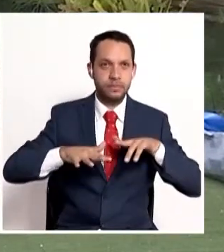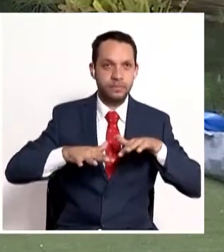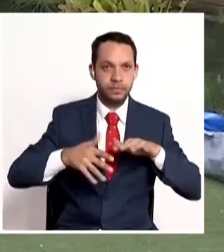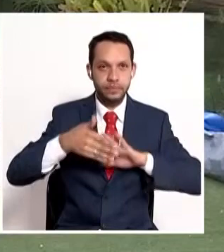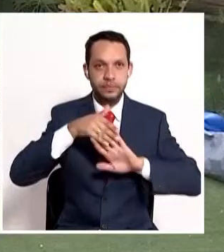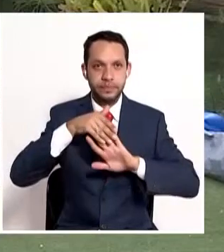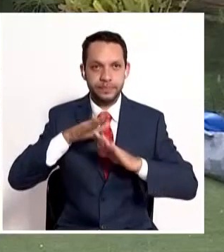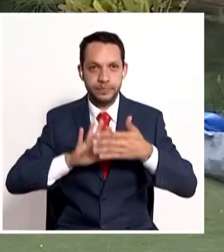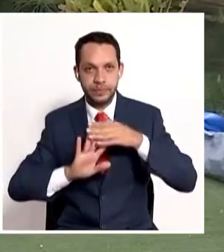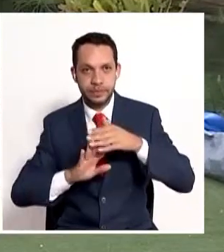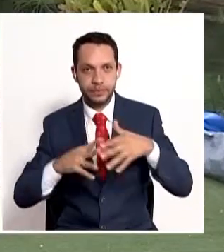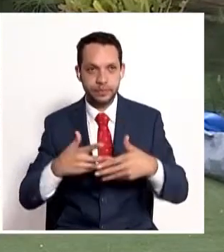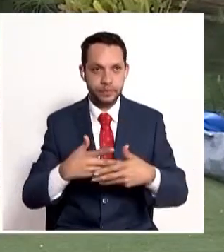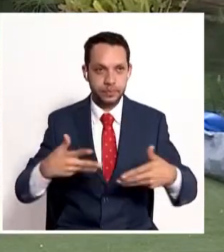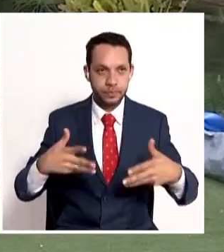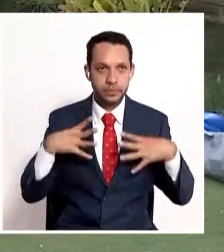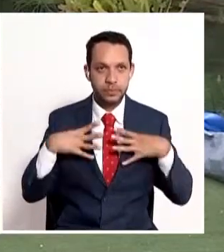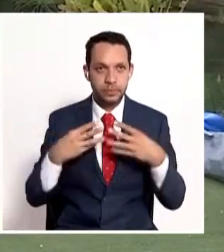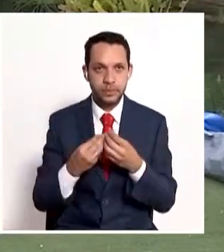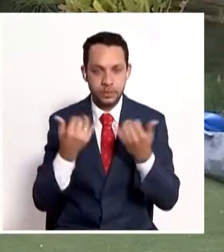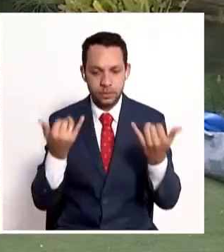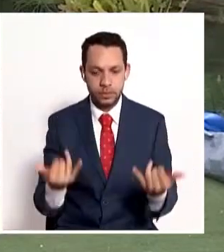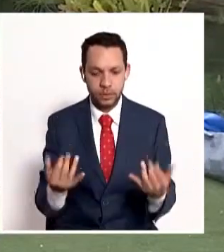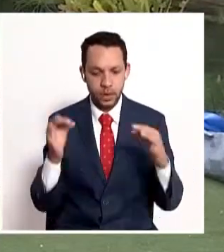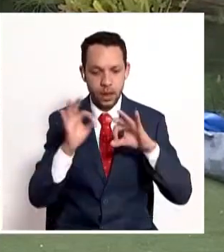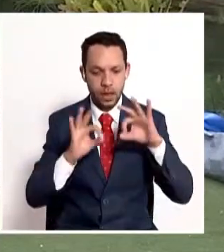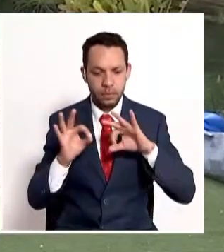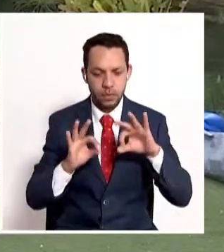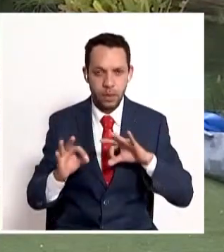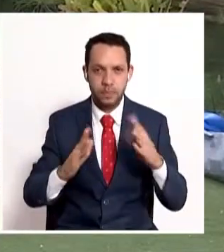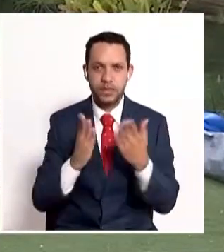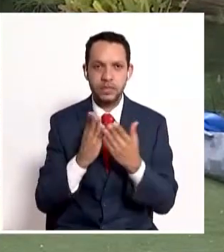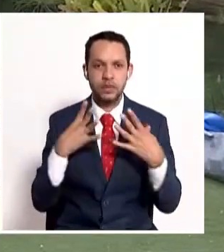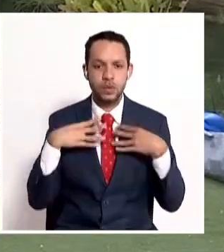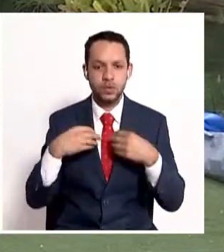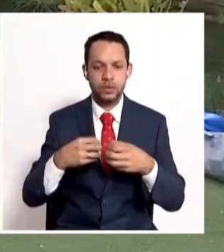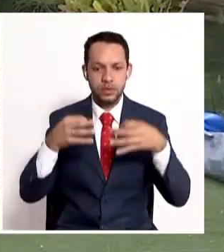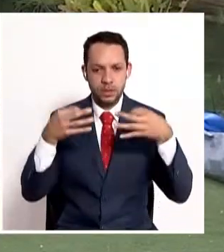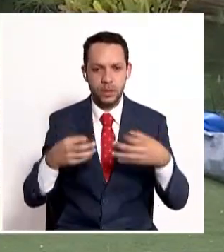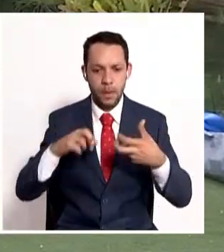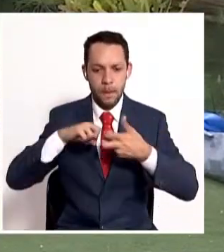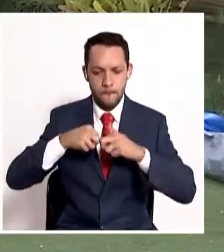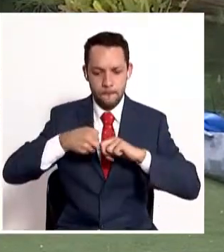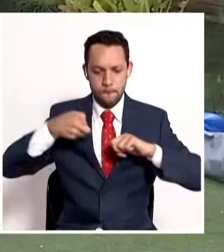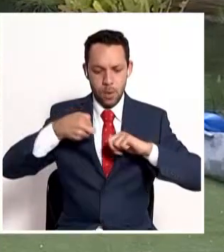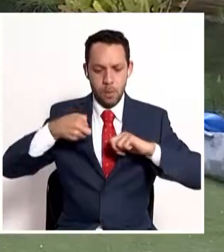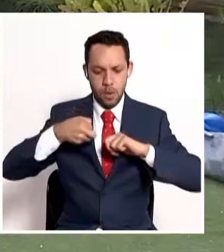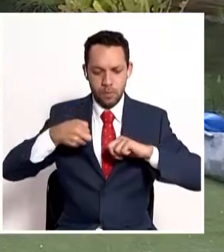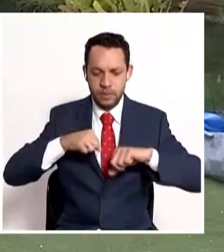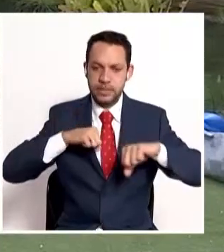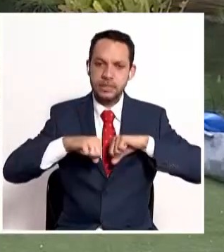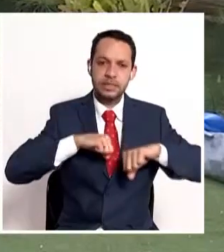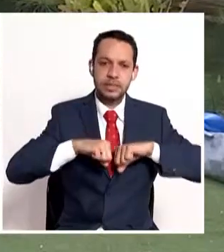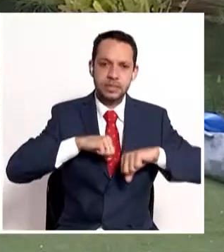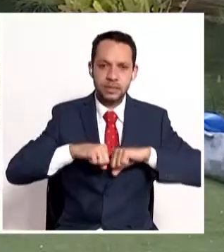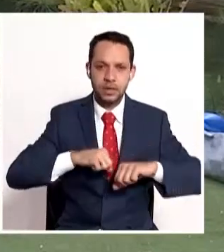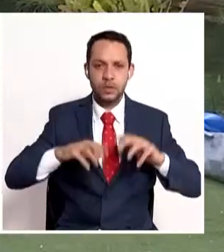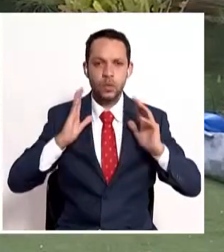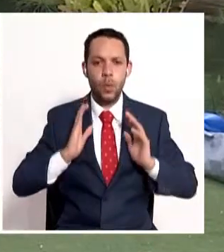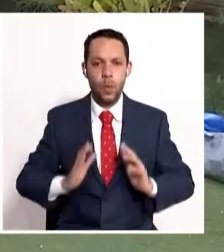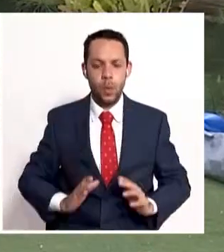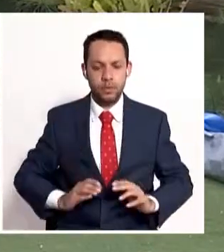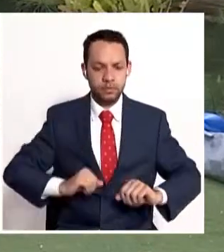que va a preparar mis músculos y el eje y el y el estiramiento que va a ser después de hacerme actividad física de hacer mi ejercicio